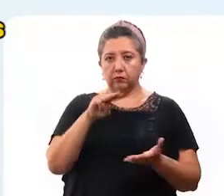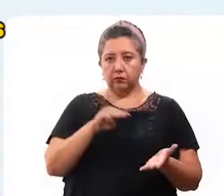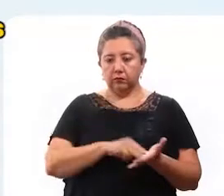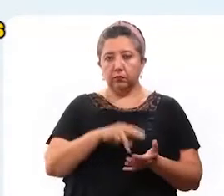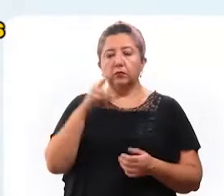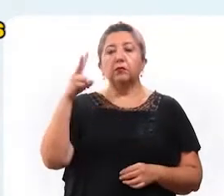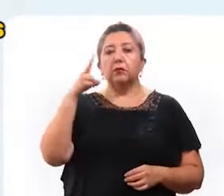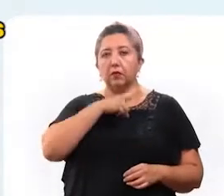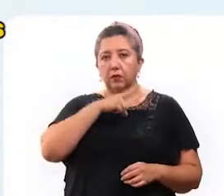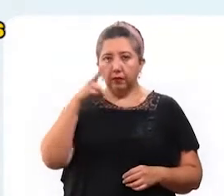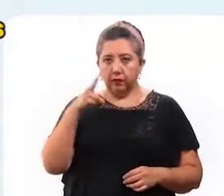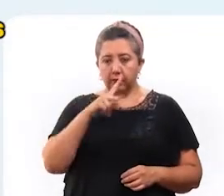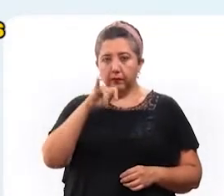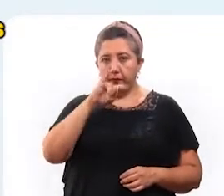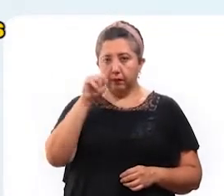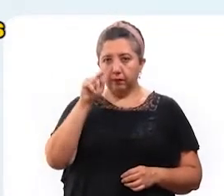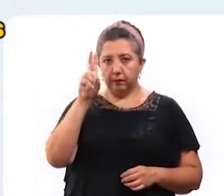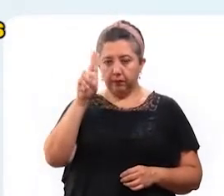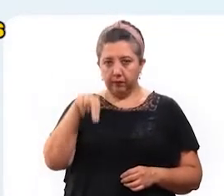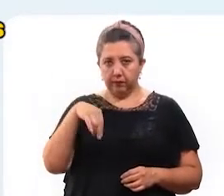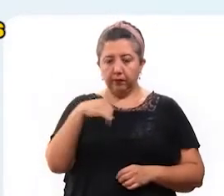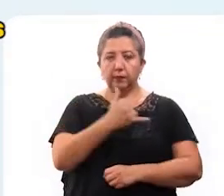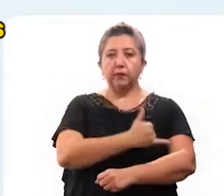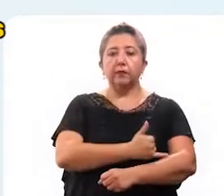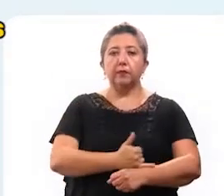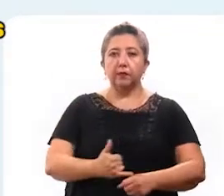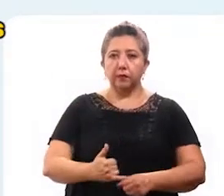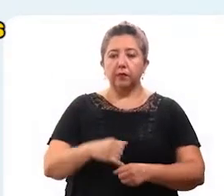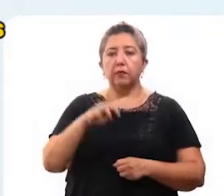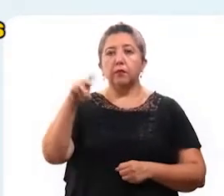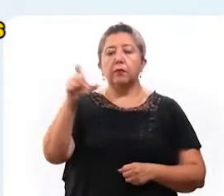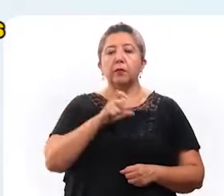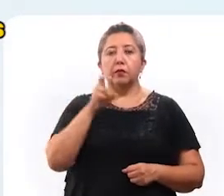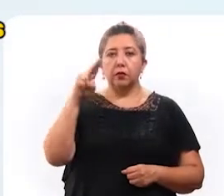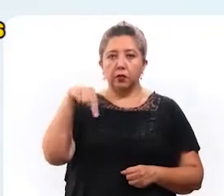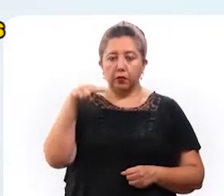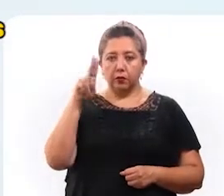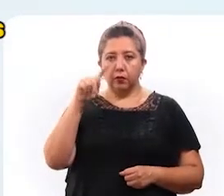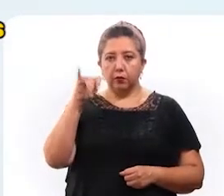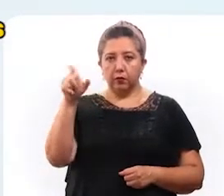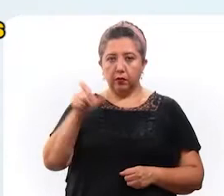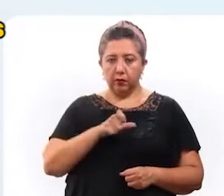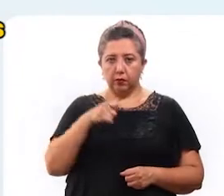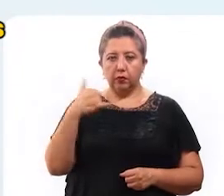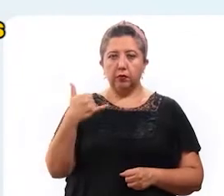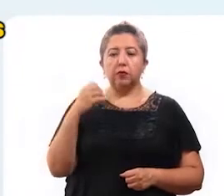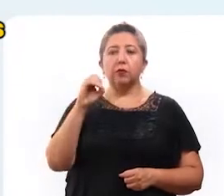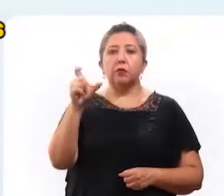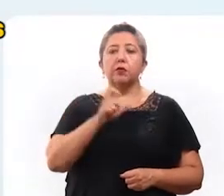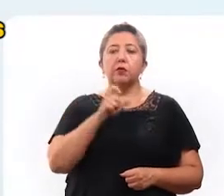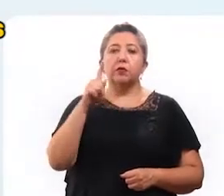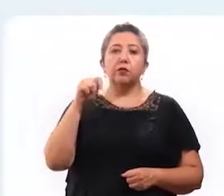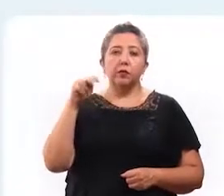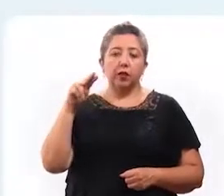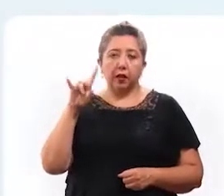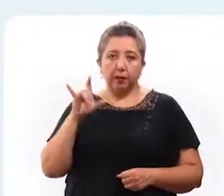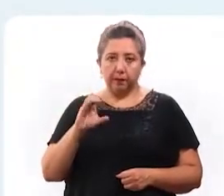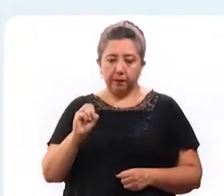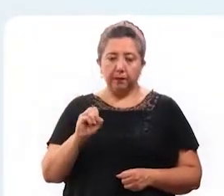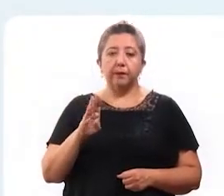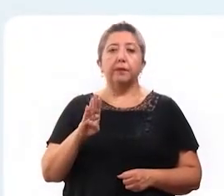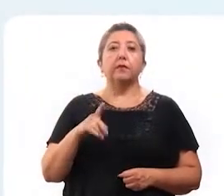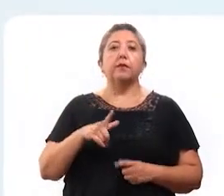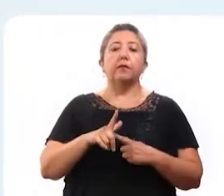Mérida, Valladolid, Tizimín, Izamal, Maxcanú, Tecash y Oshkushkap.